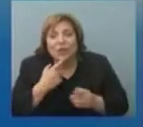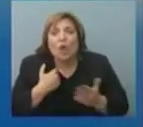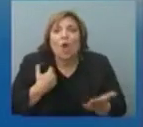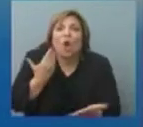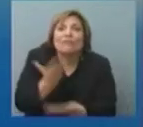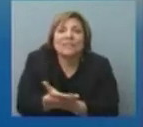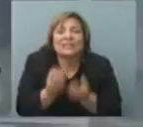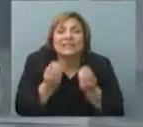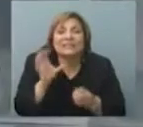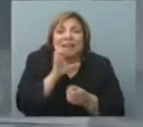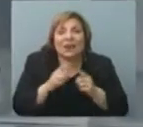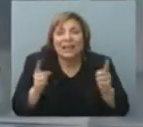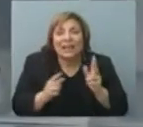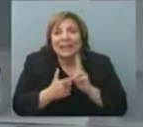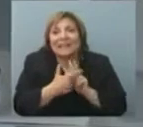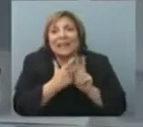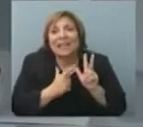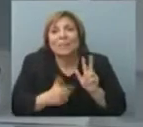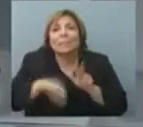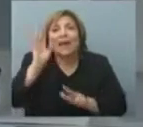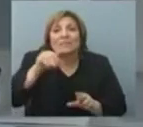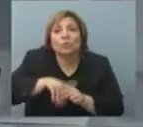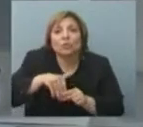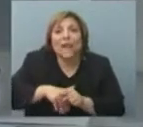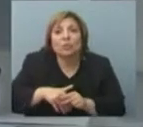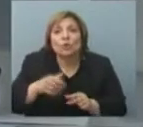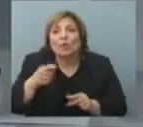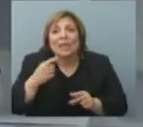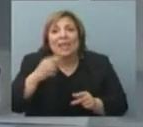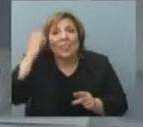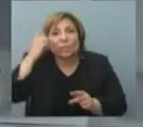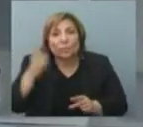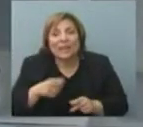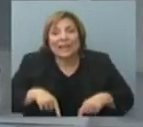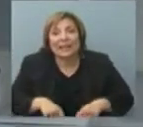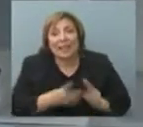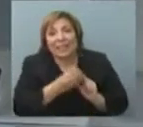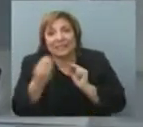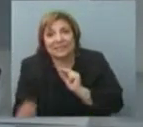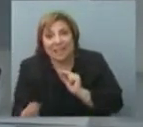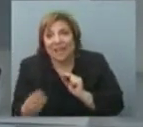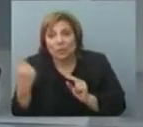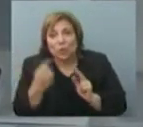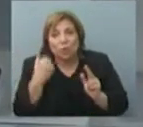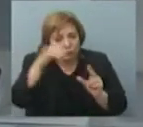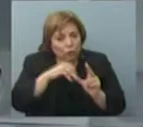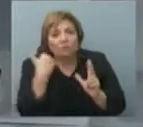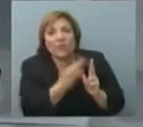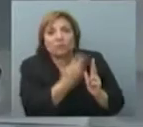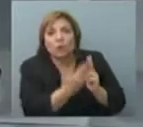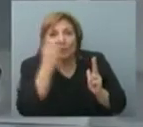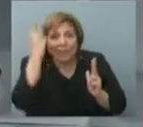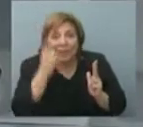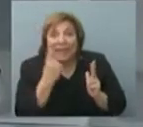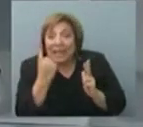ofreciendo la ciudadanía es a lo largo son los tres candidatos más votados a la diputación que son candidatos a la intendencia y cada uno de los grupos